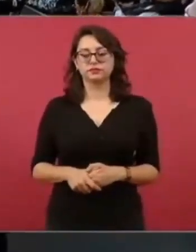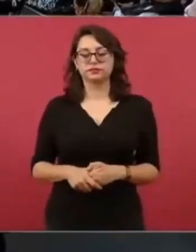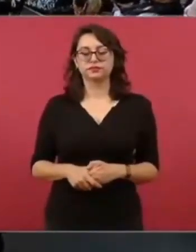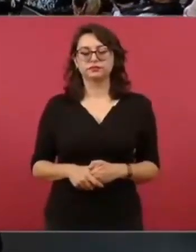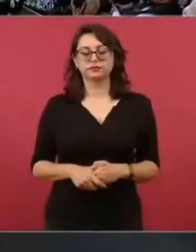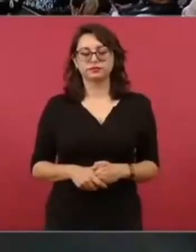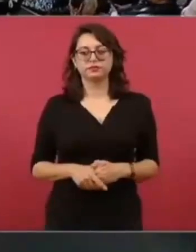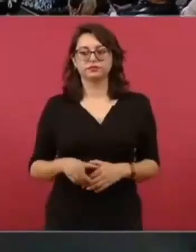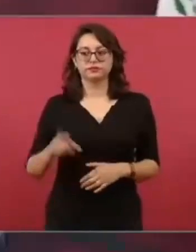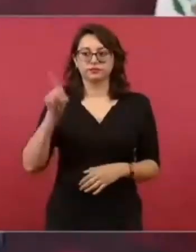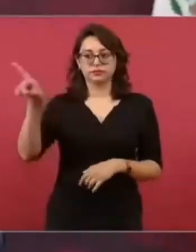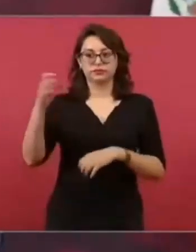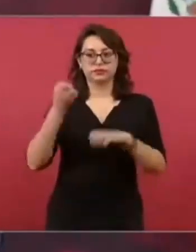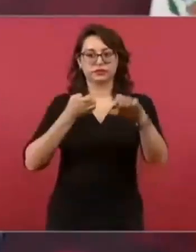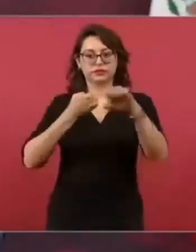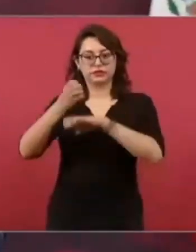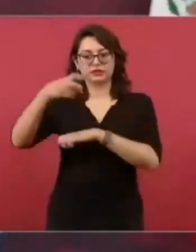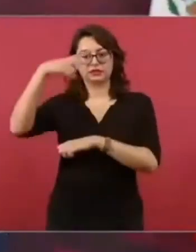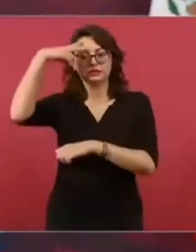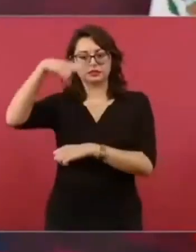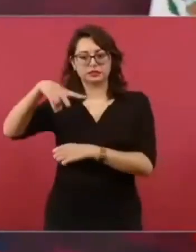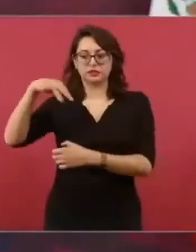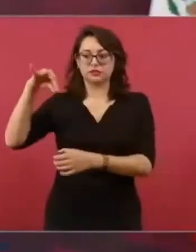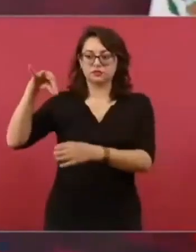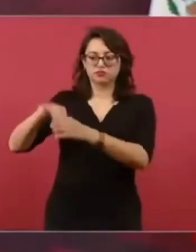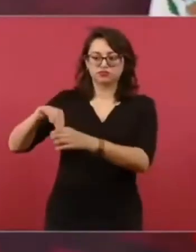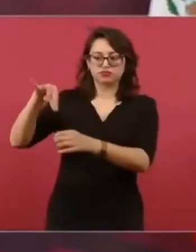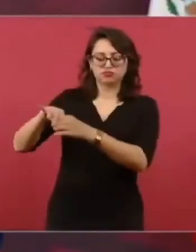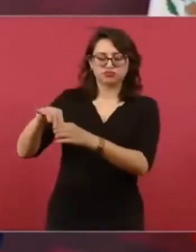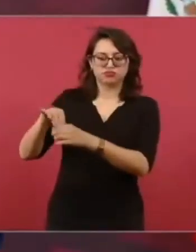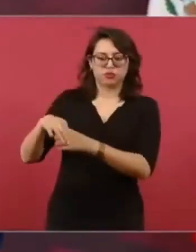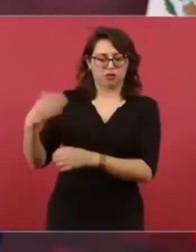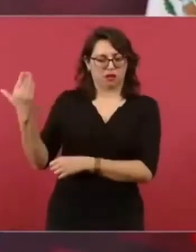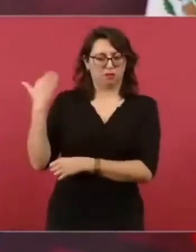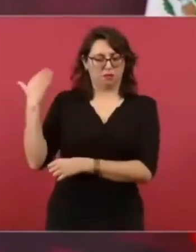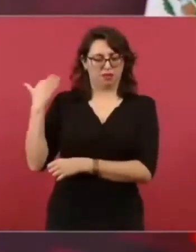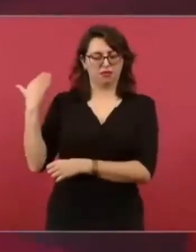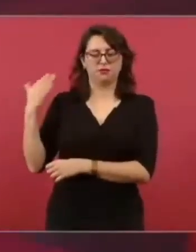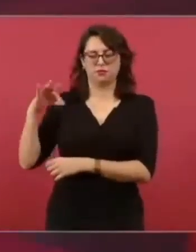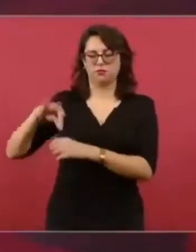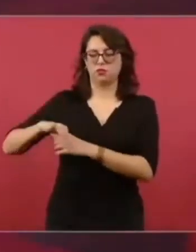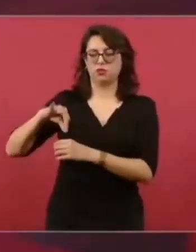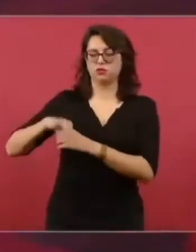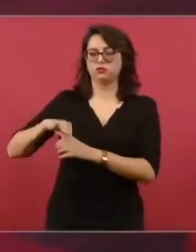mandaron, eso lo supe después,